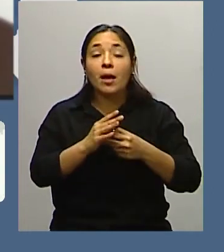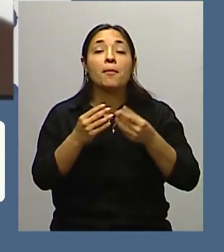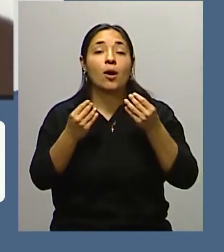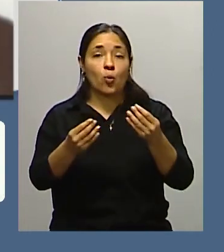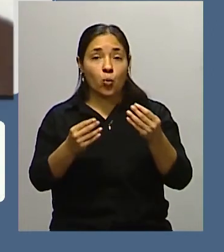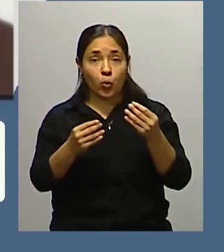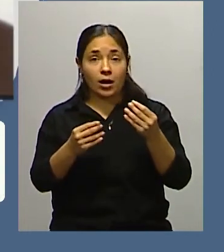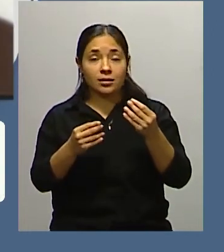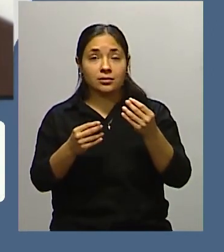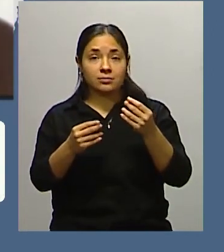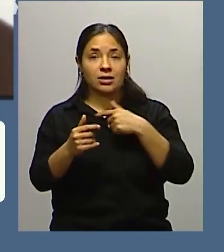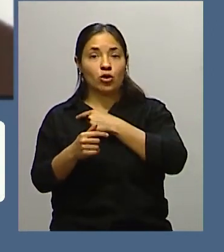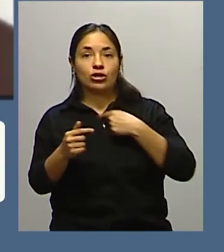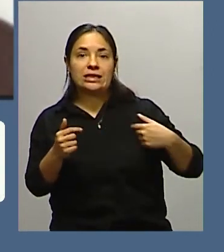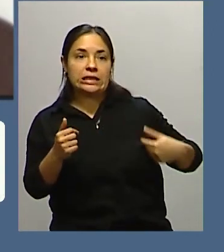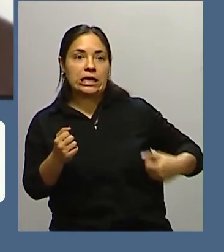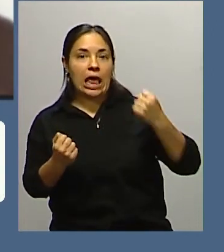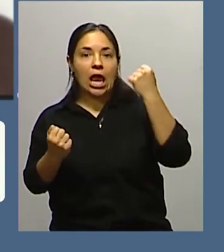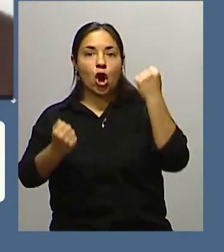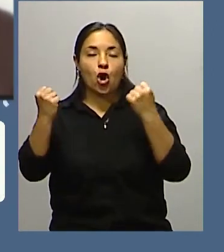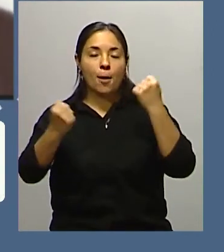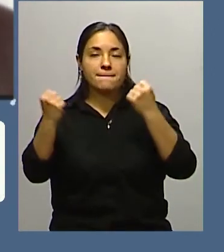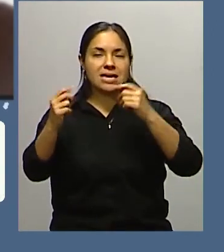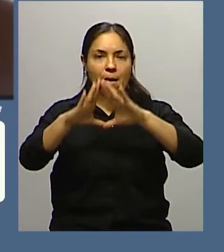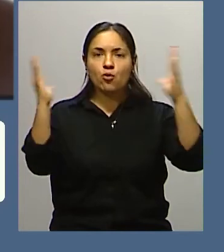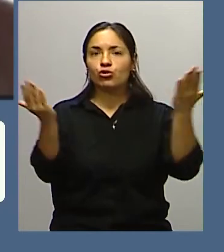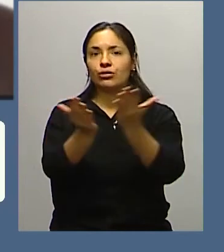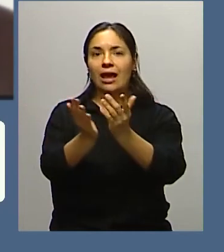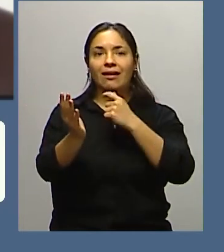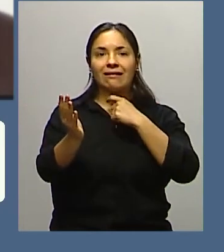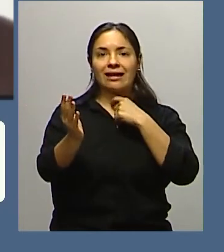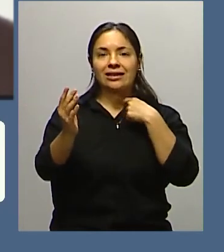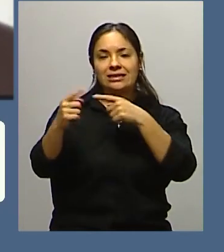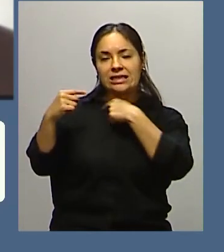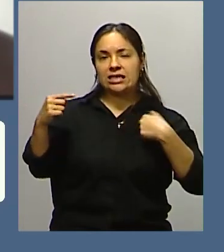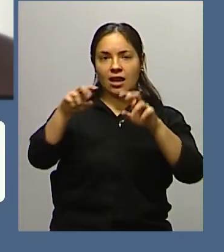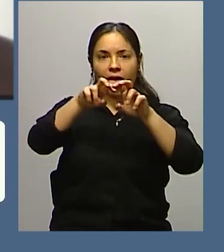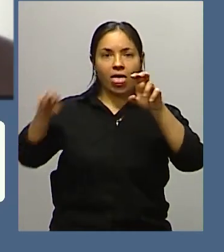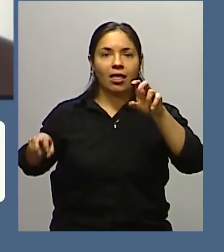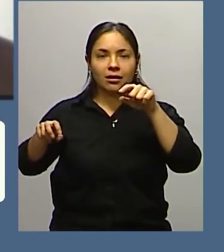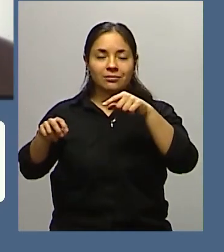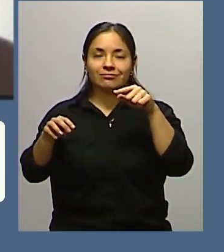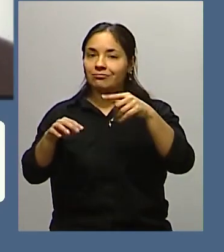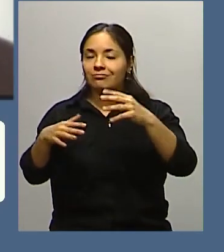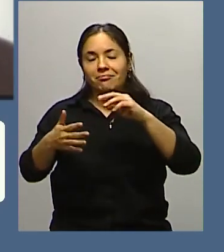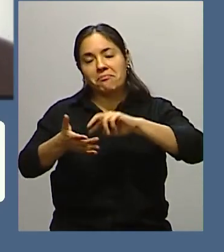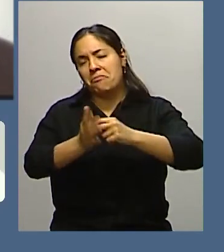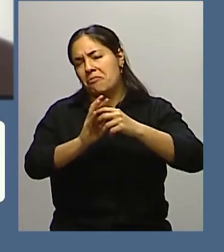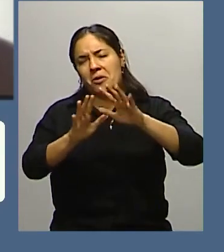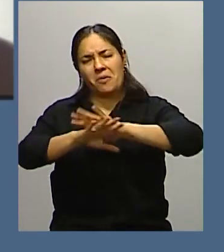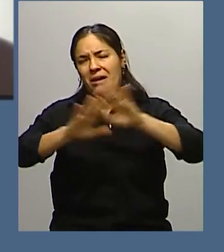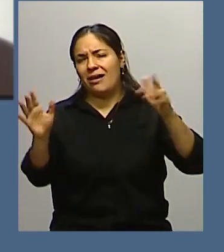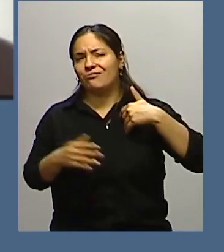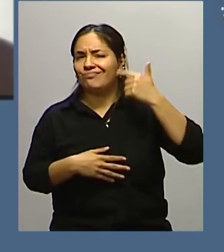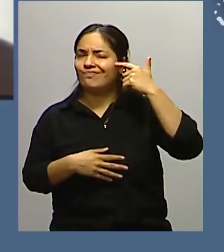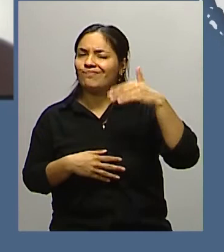un esfuerzo por desvincular a China de la economía internacional. Eso sería muy traumático y muy problemático. Claro. Bueno, Ricardo, nosotros